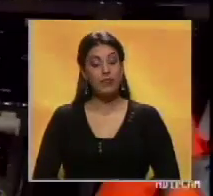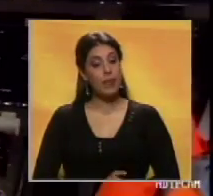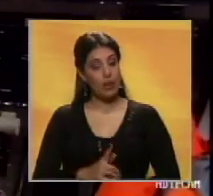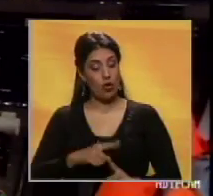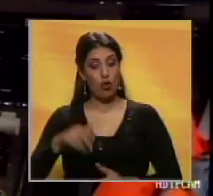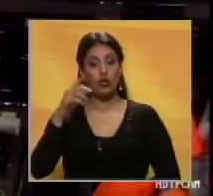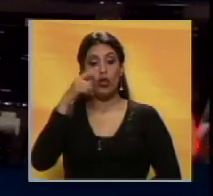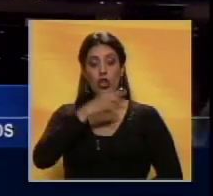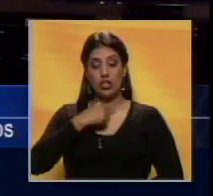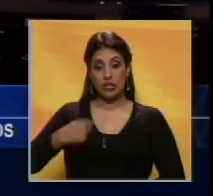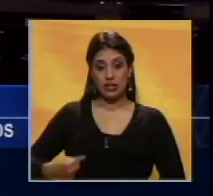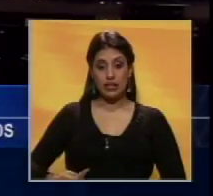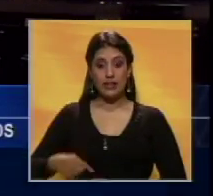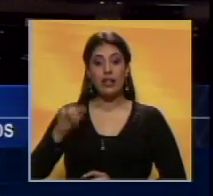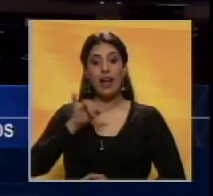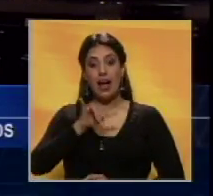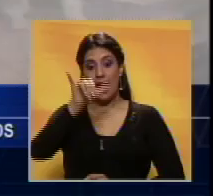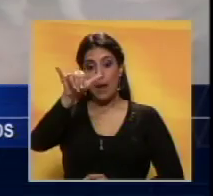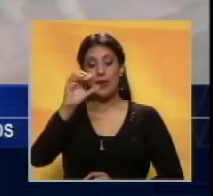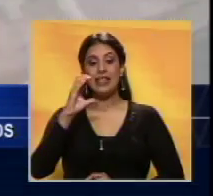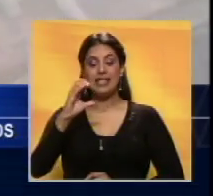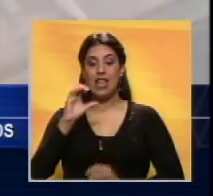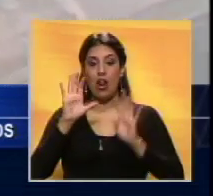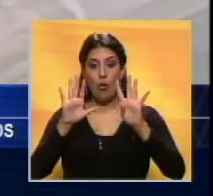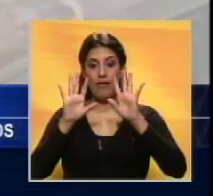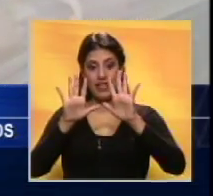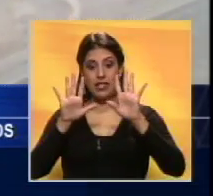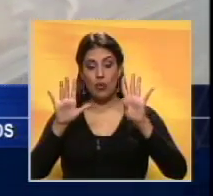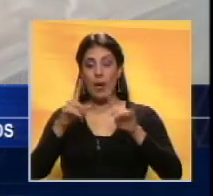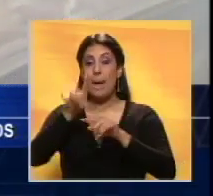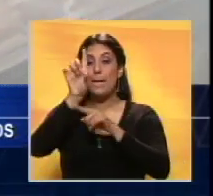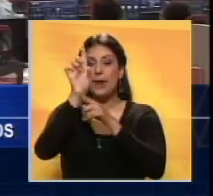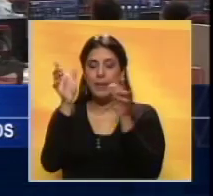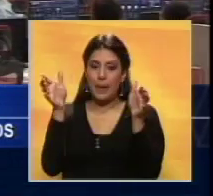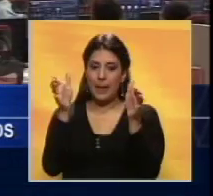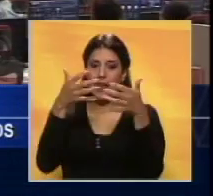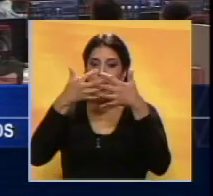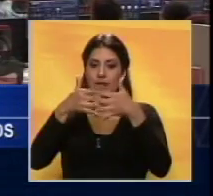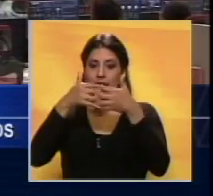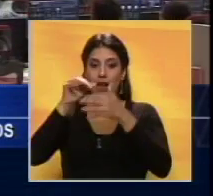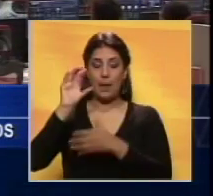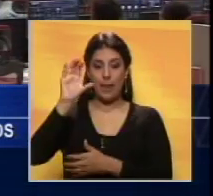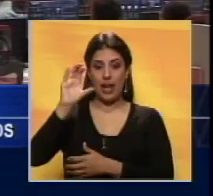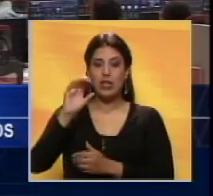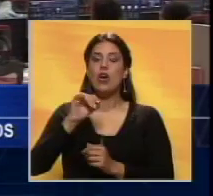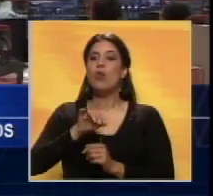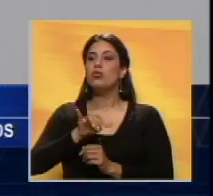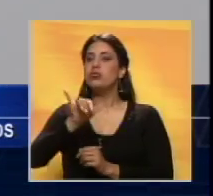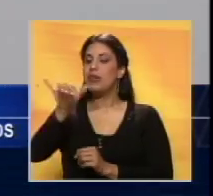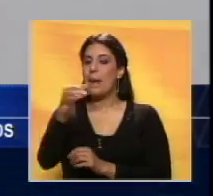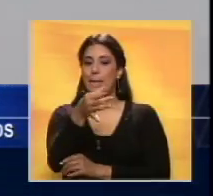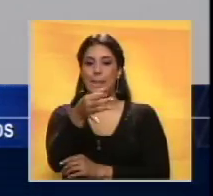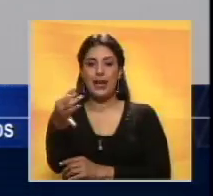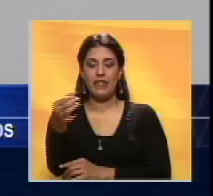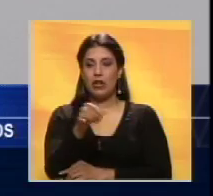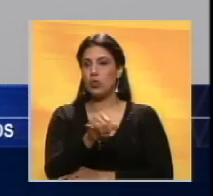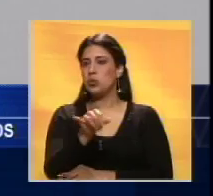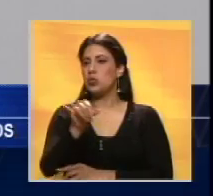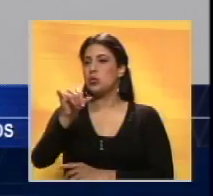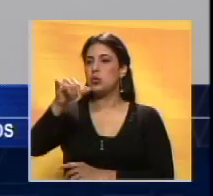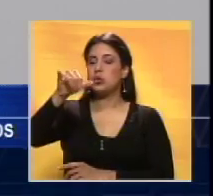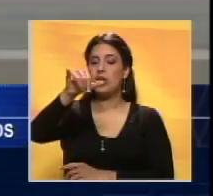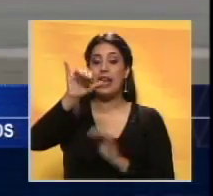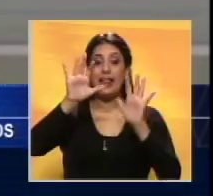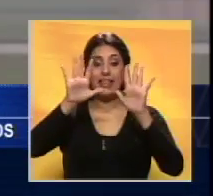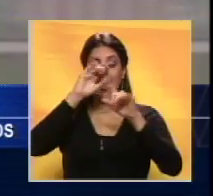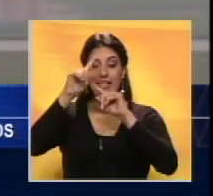En China, el avión C-919, el primero de tamaño medio fabricado en el país, realizó con éxito su primer vuelo. A